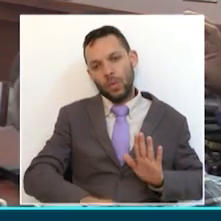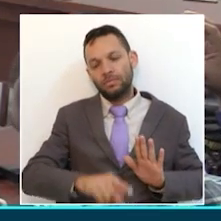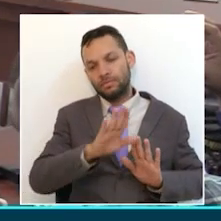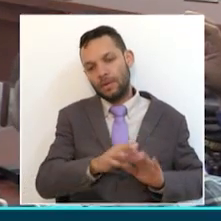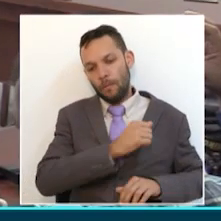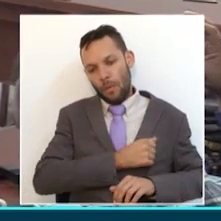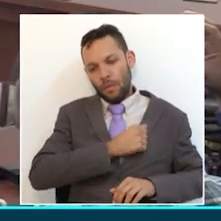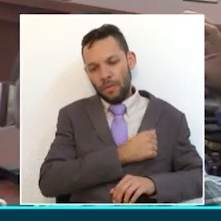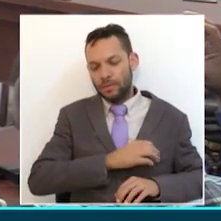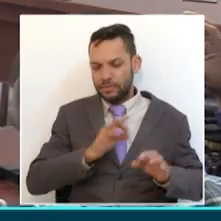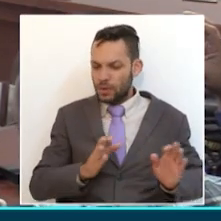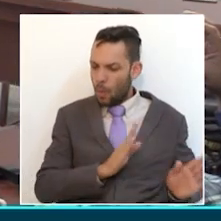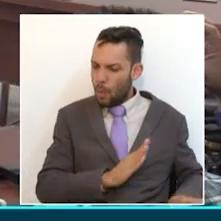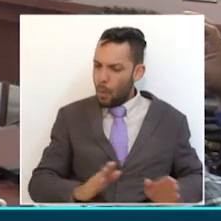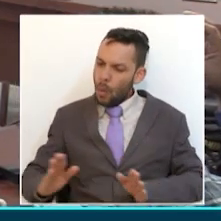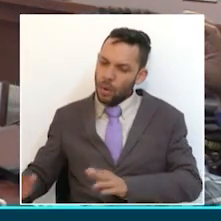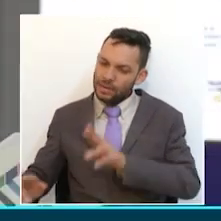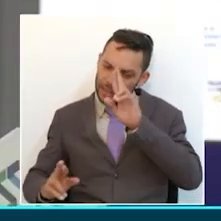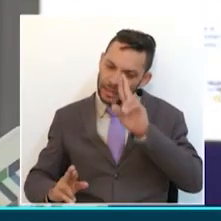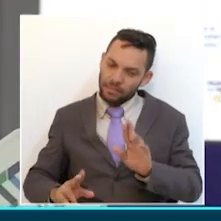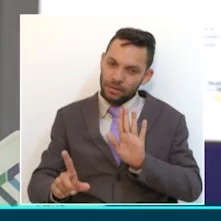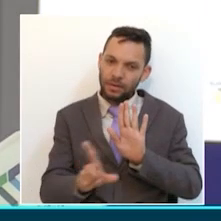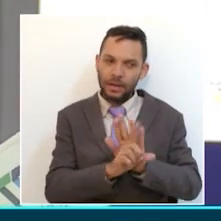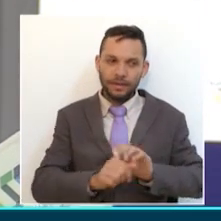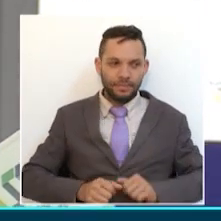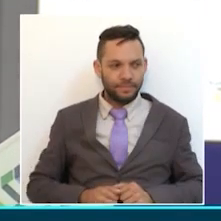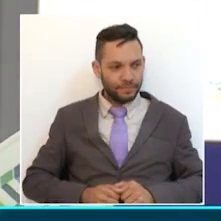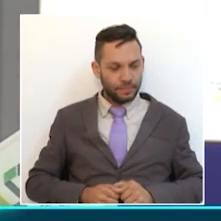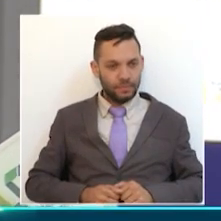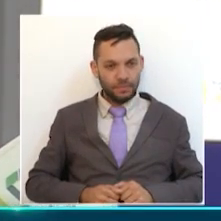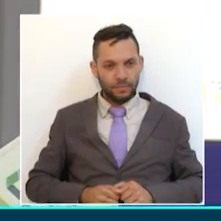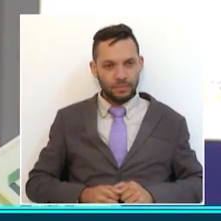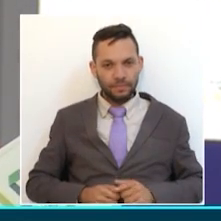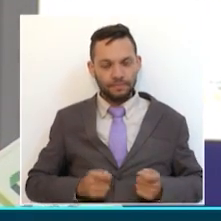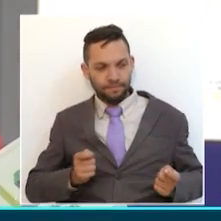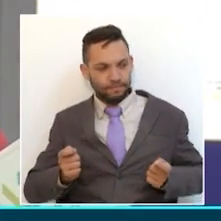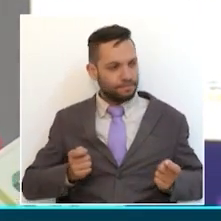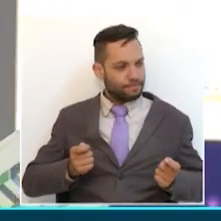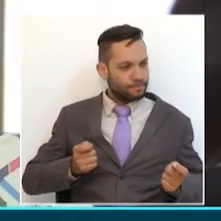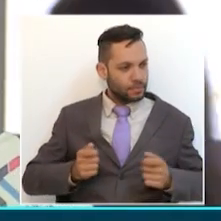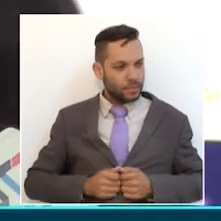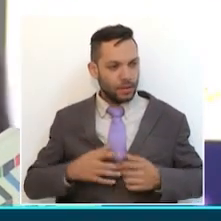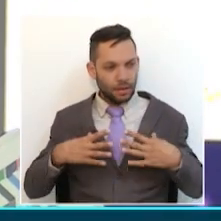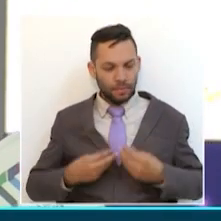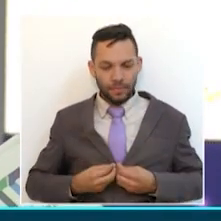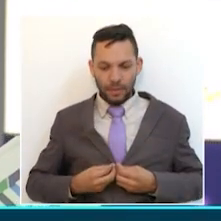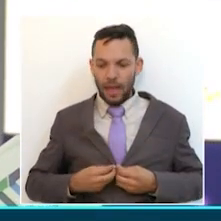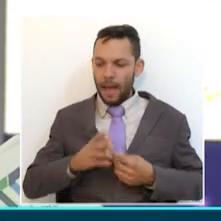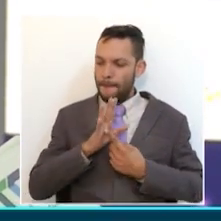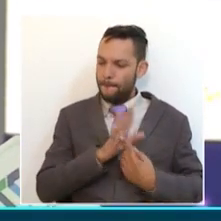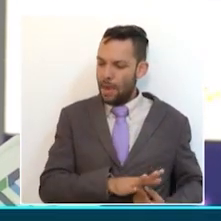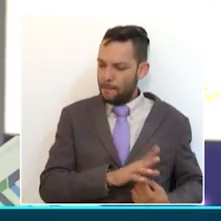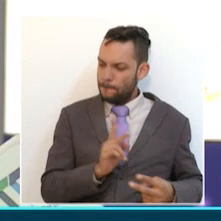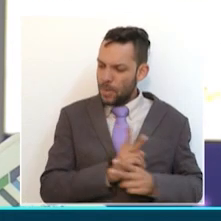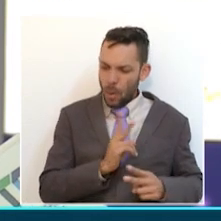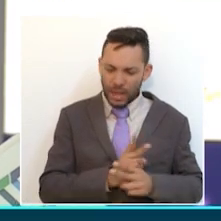pidió se haga en orden, respetando la ley. Sin abuso a través de la violencia, y